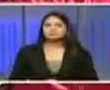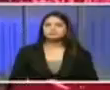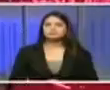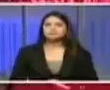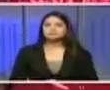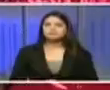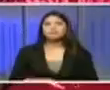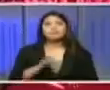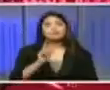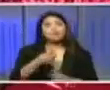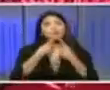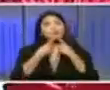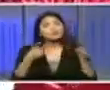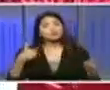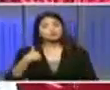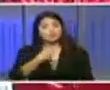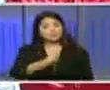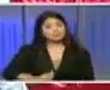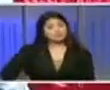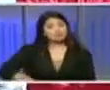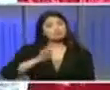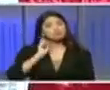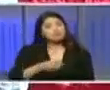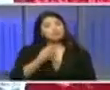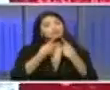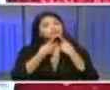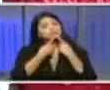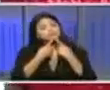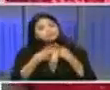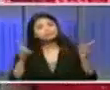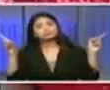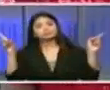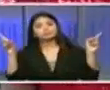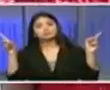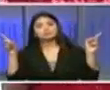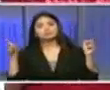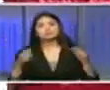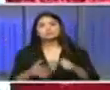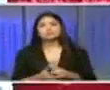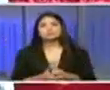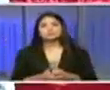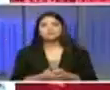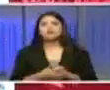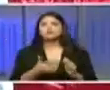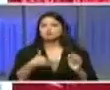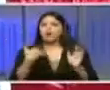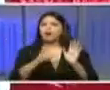Y tengo que decirlo como jefe de Estado. Yo tengo atribuciones